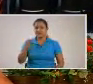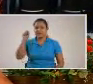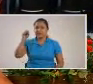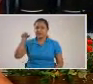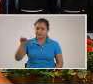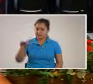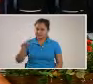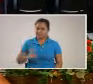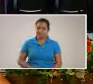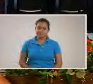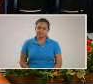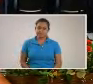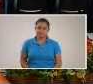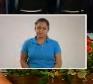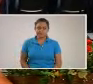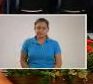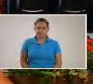acá